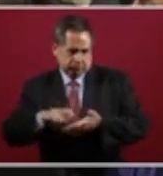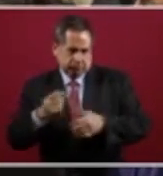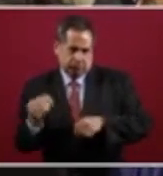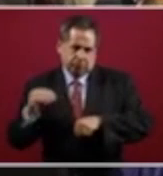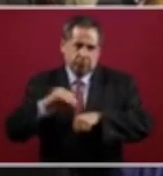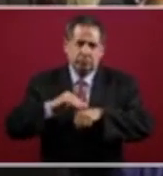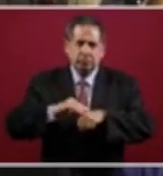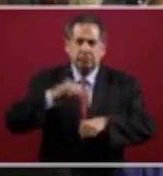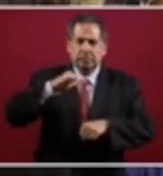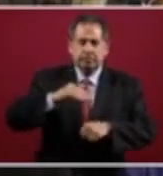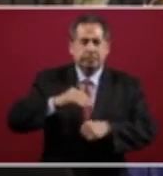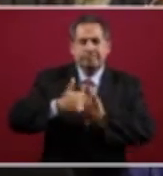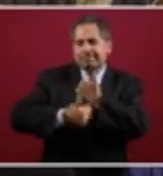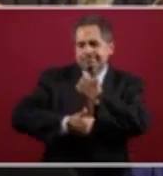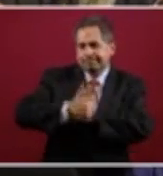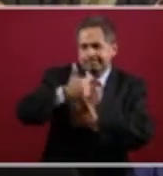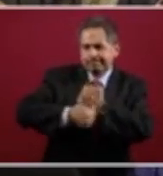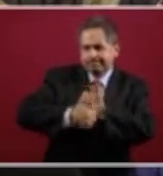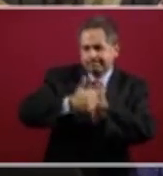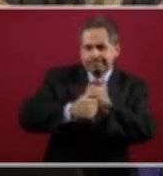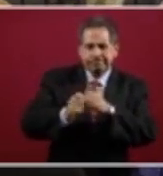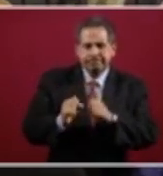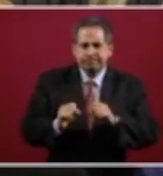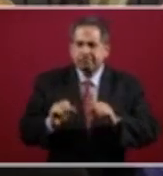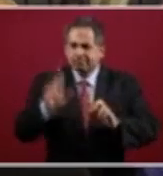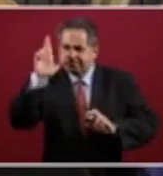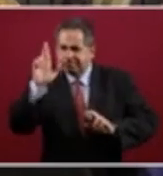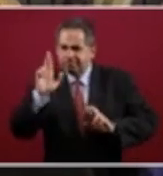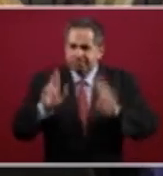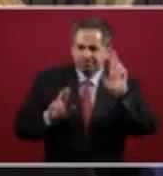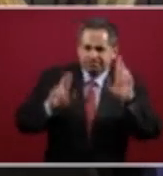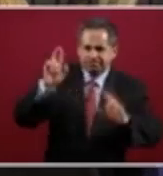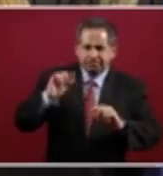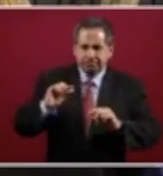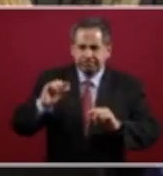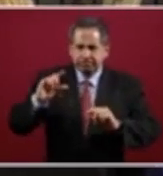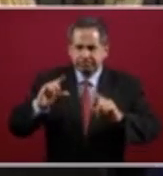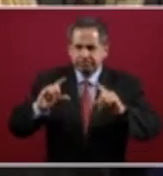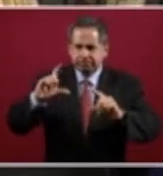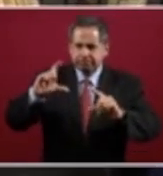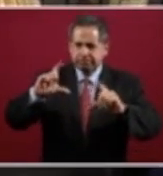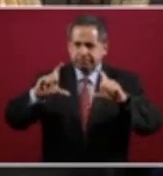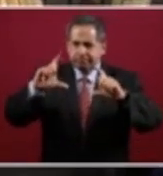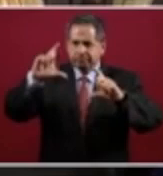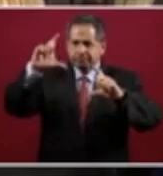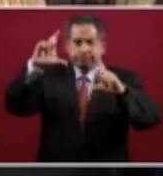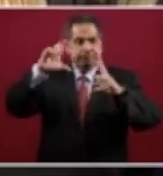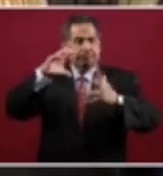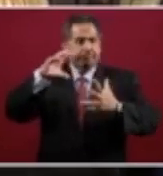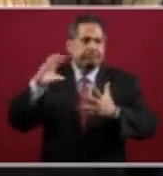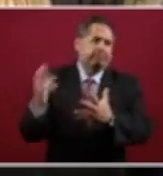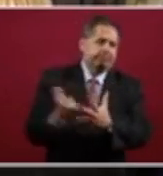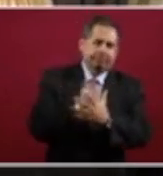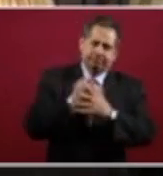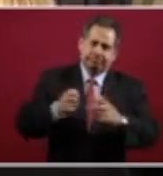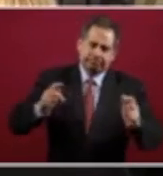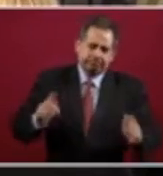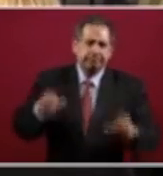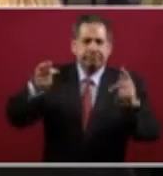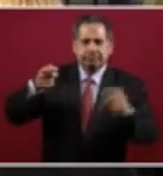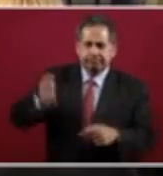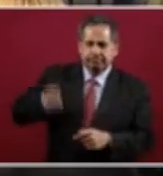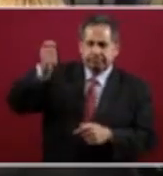En todas las subastas hay un precio de salida y